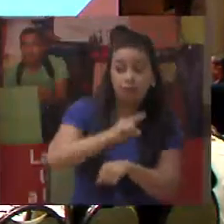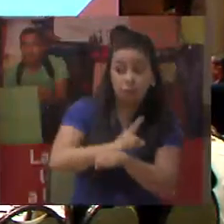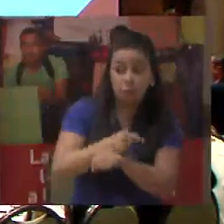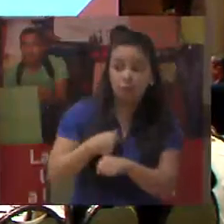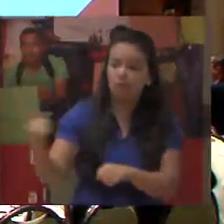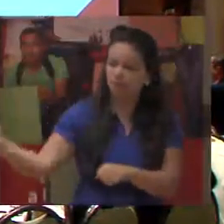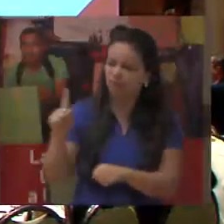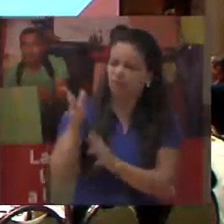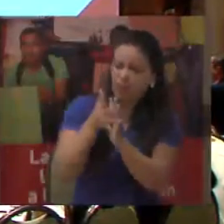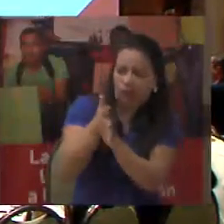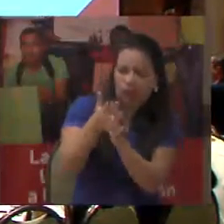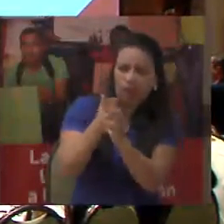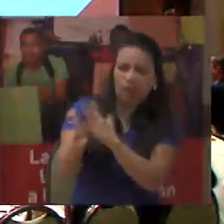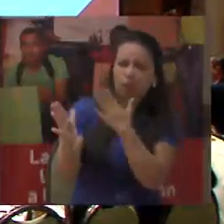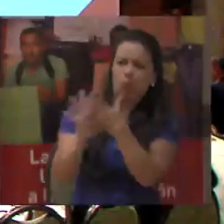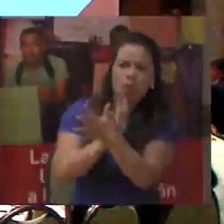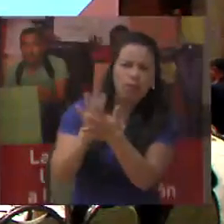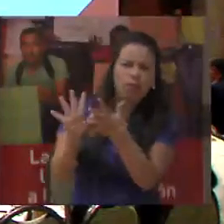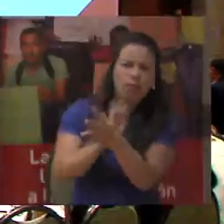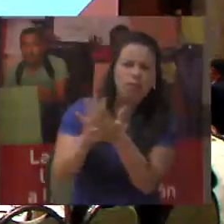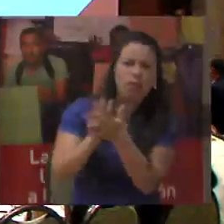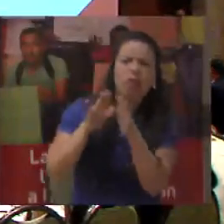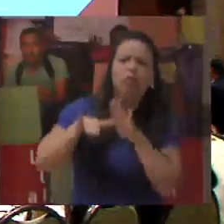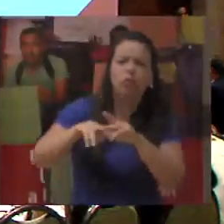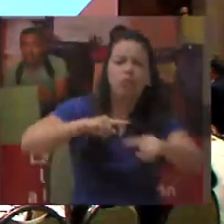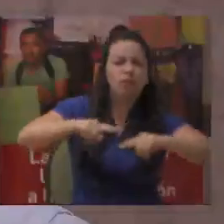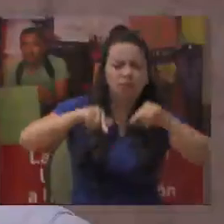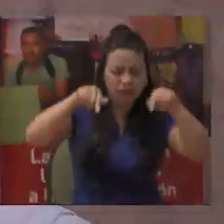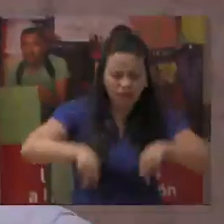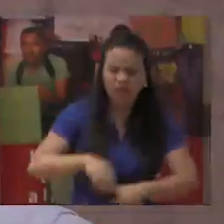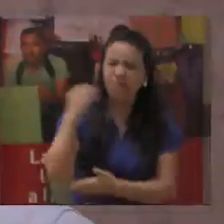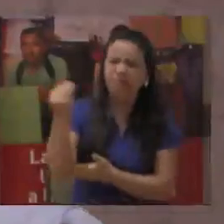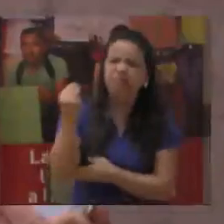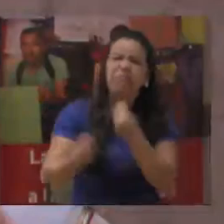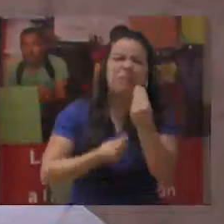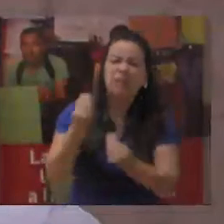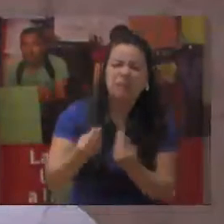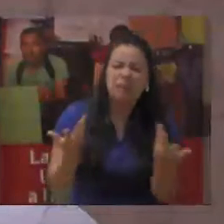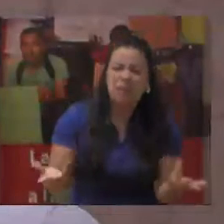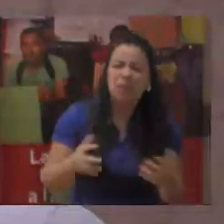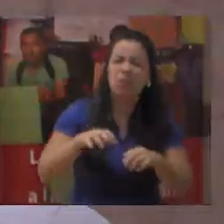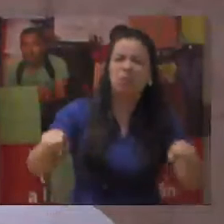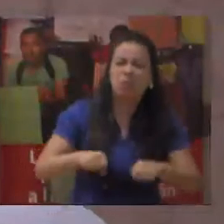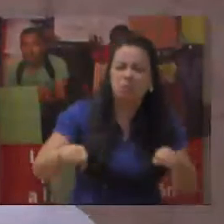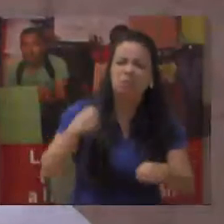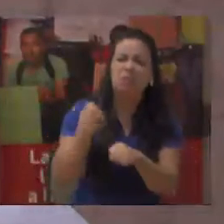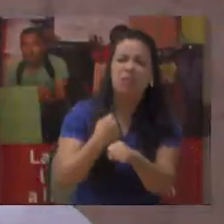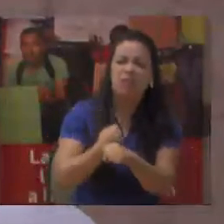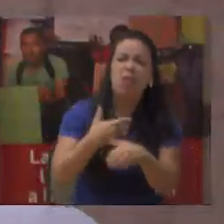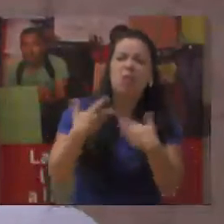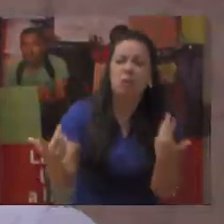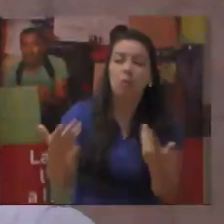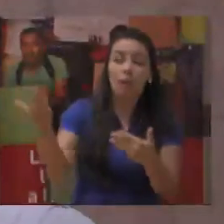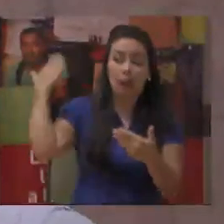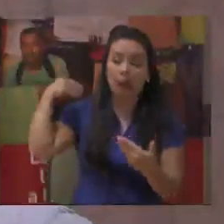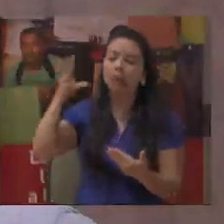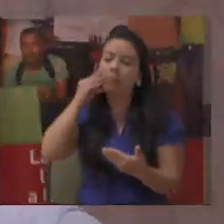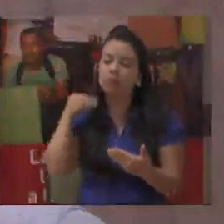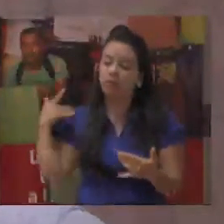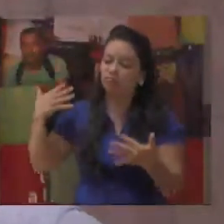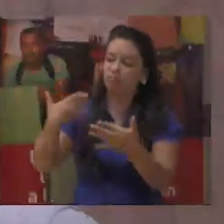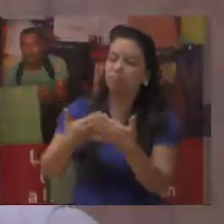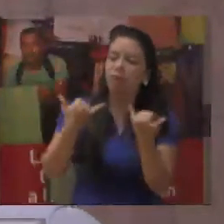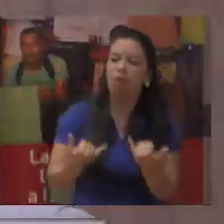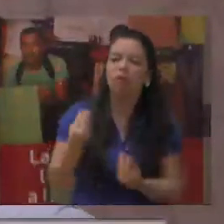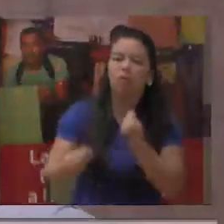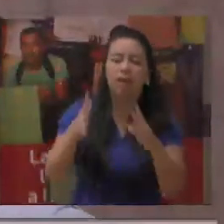nos presente desde la administración local qué están haciendo, desde las lecciones aprendidas que se tienen, cuál